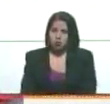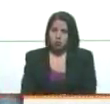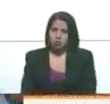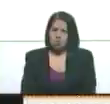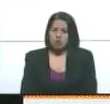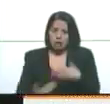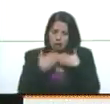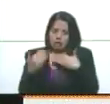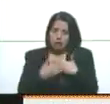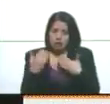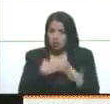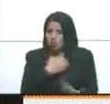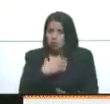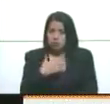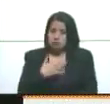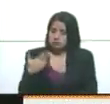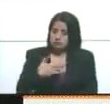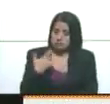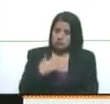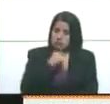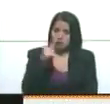Nadie puede sentirse mal por eso.